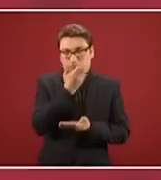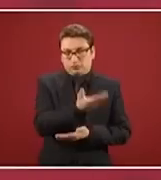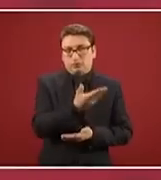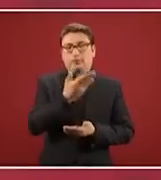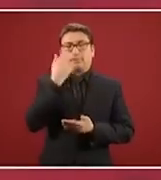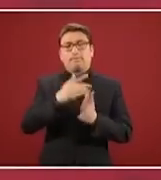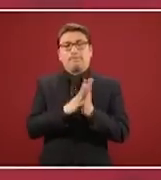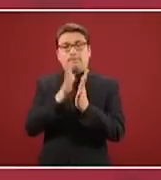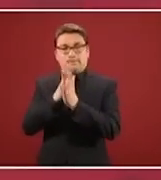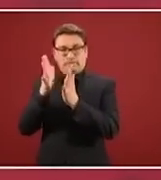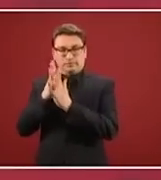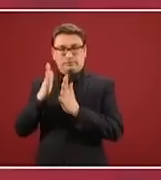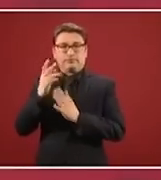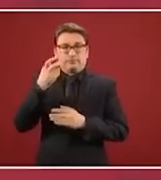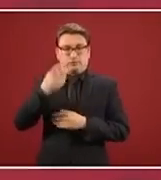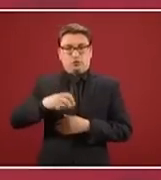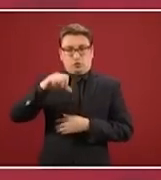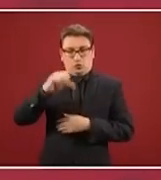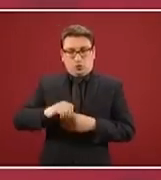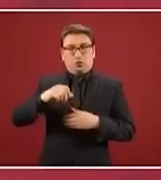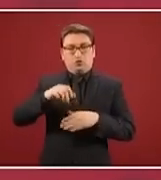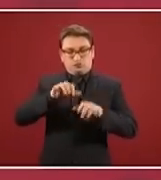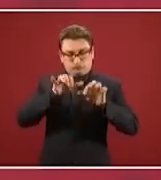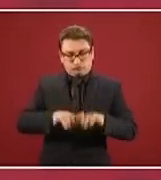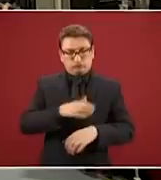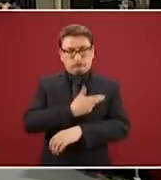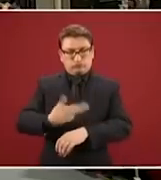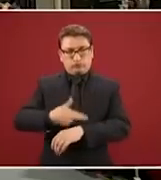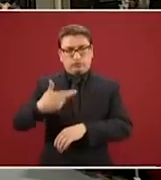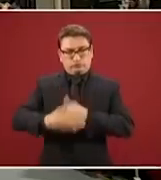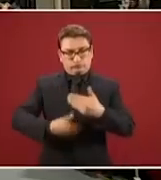y tratamos de que el día de hoy se abra el proceso correspondiente